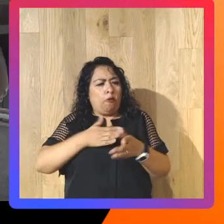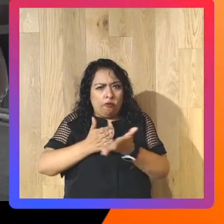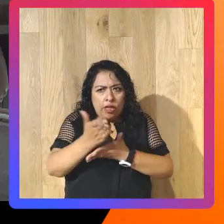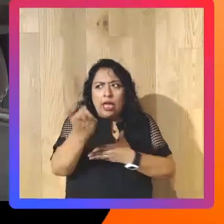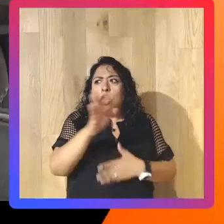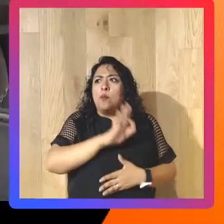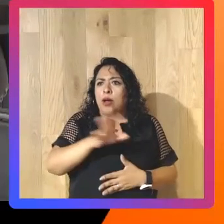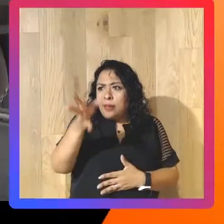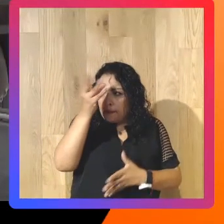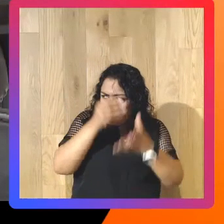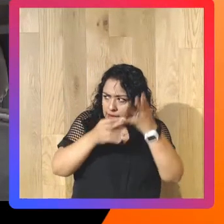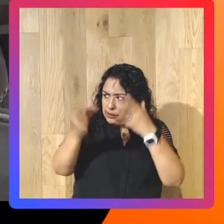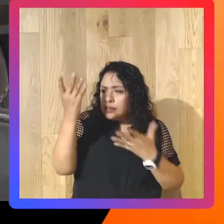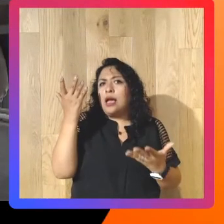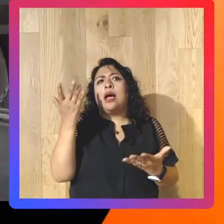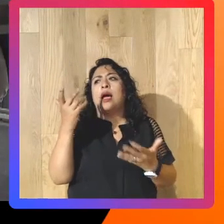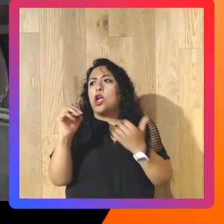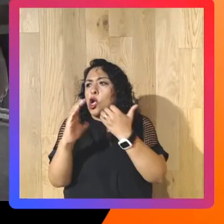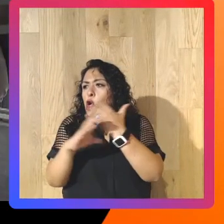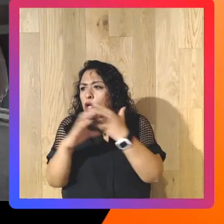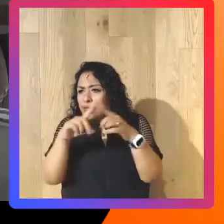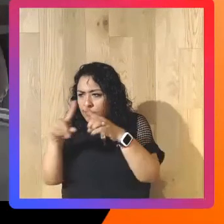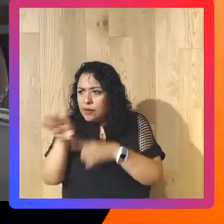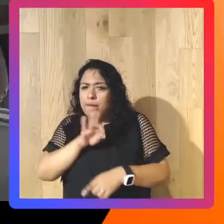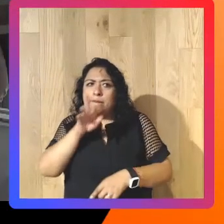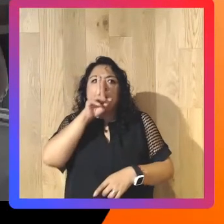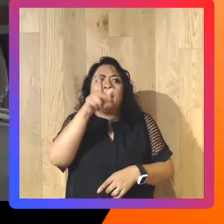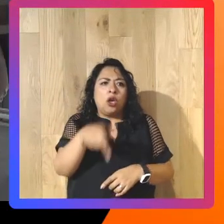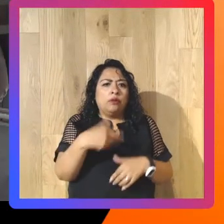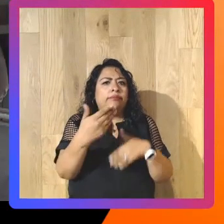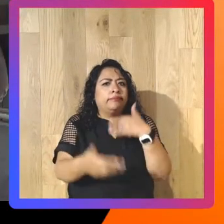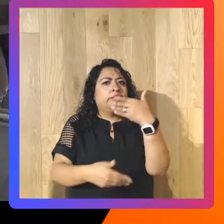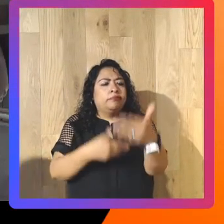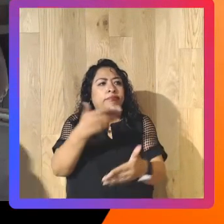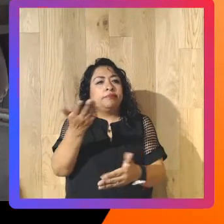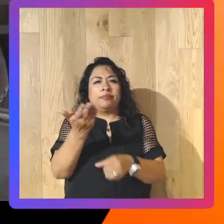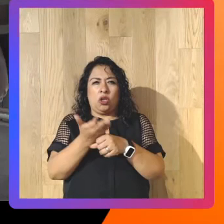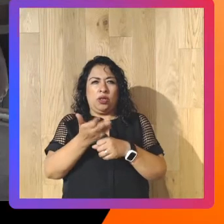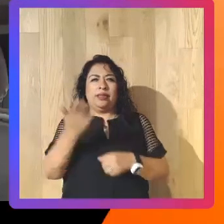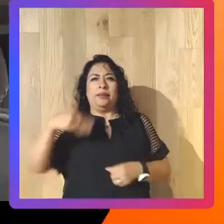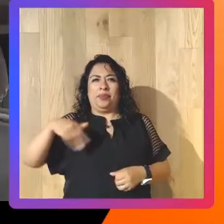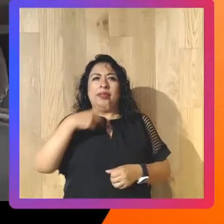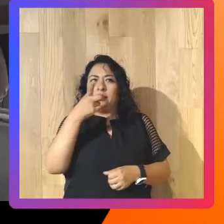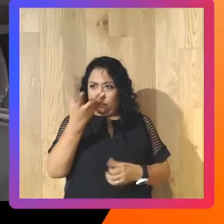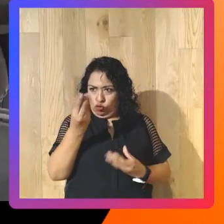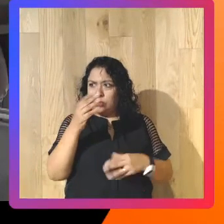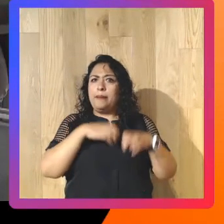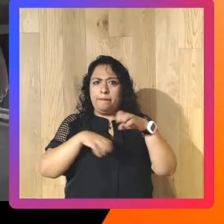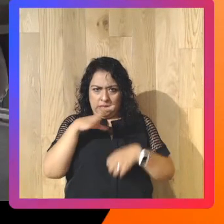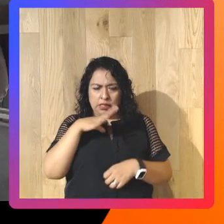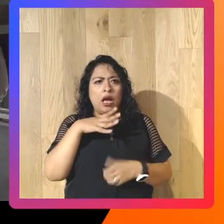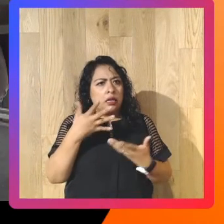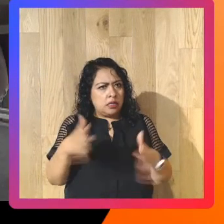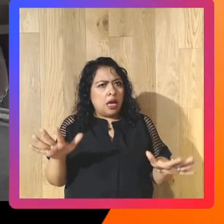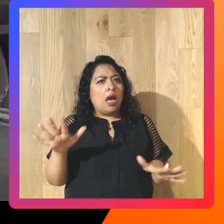más capacitación, con mejores herramientas, ir construyendo. Ahorita les pudiéramos comentar que ya hay muchas empresas